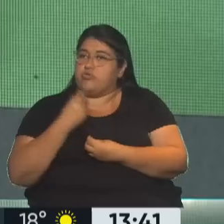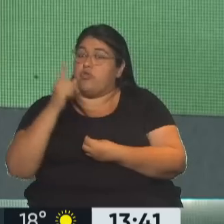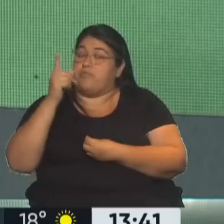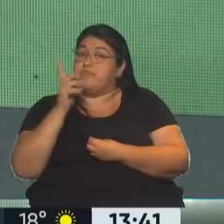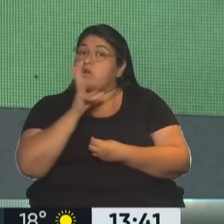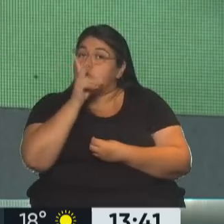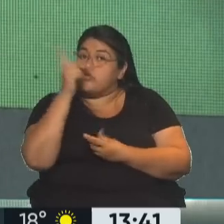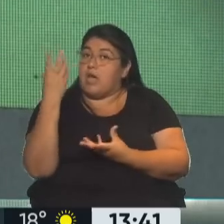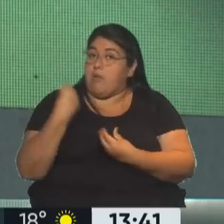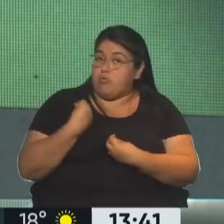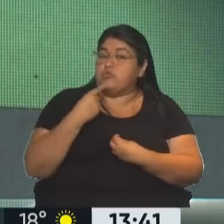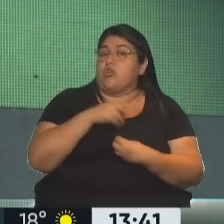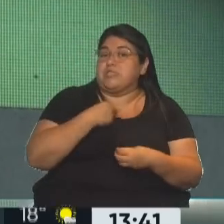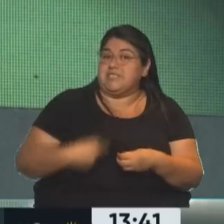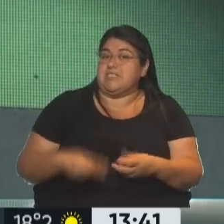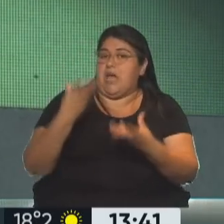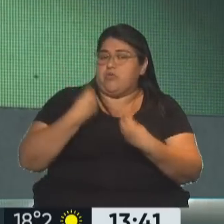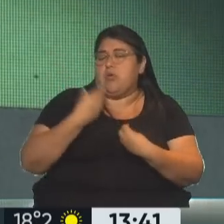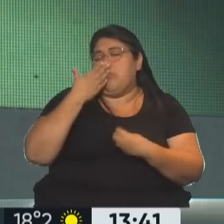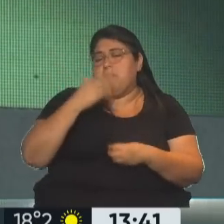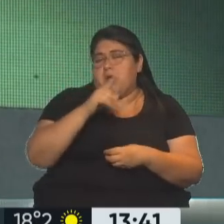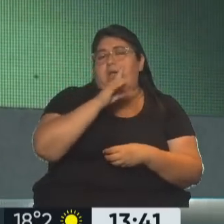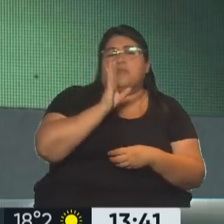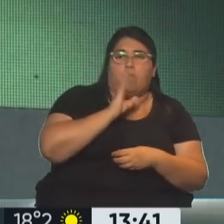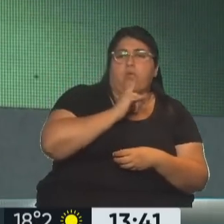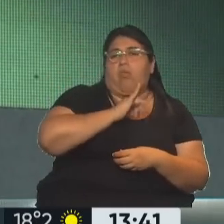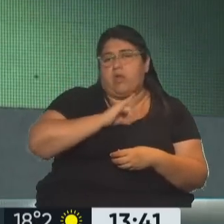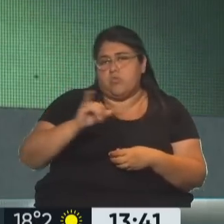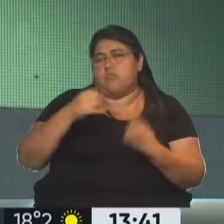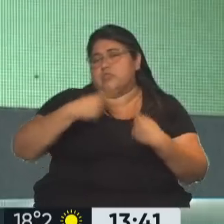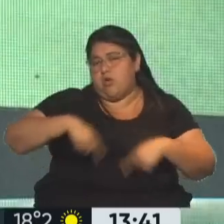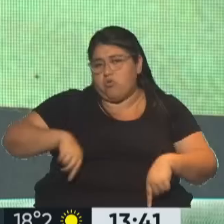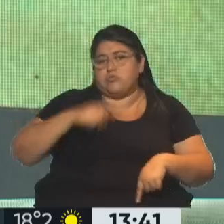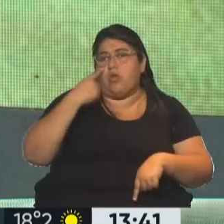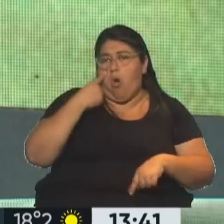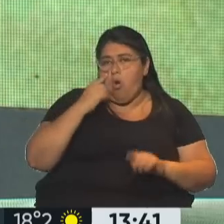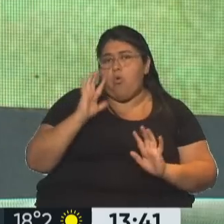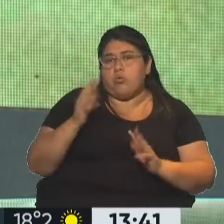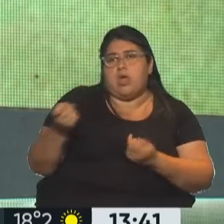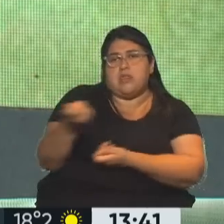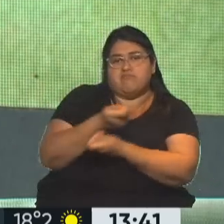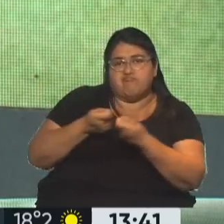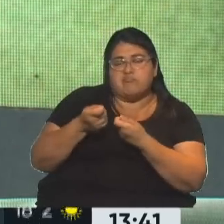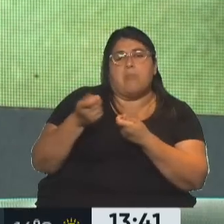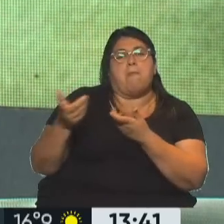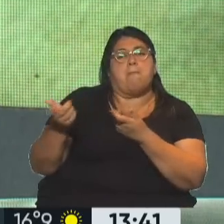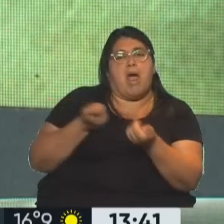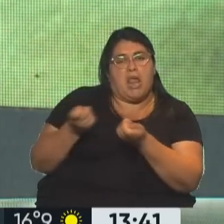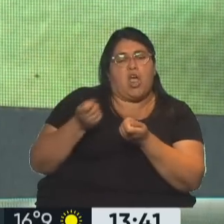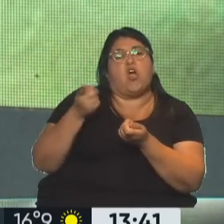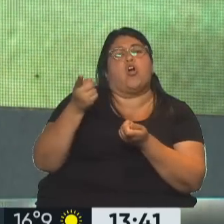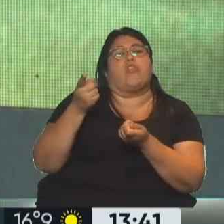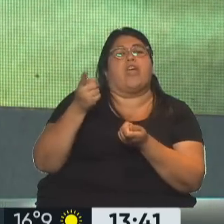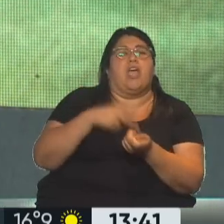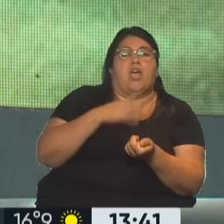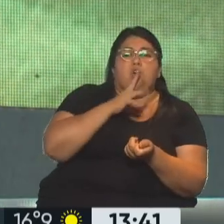y en China también, ¿no? Digamos que después había denuncias de Estados Unidos o inclusive el ejército de Brasil diciendo, che, ojo que acá hay operaciones militares de Rusia y de China,